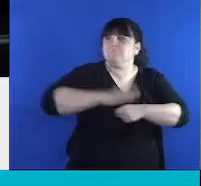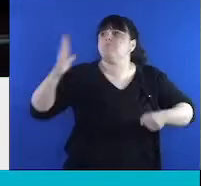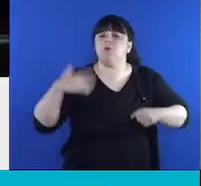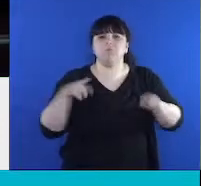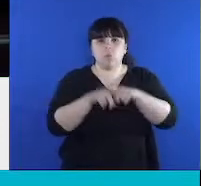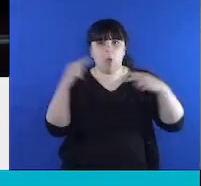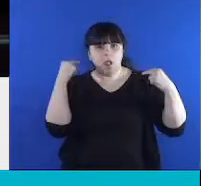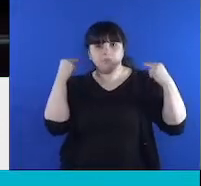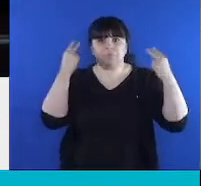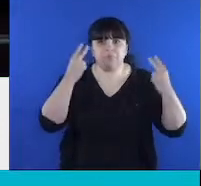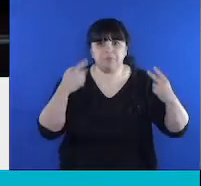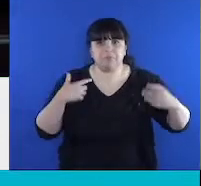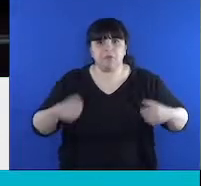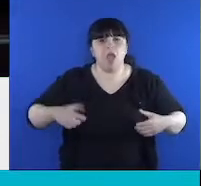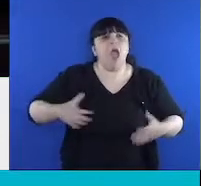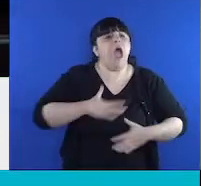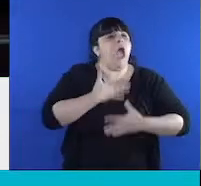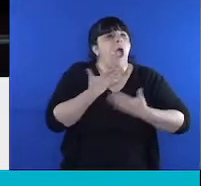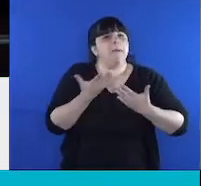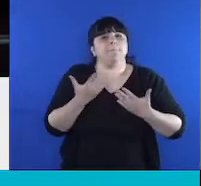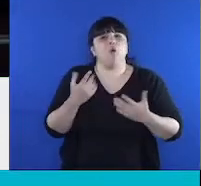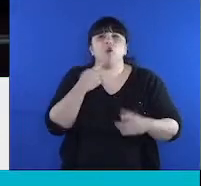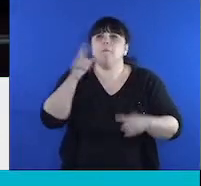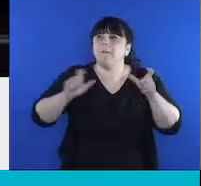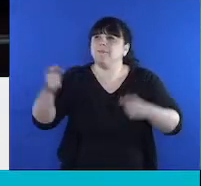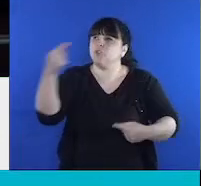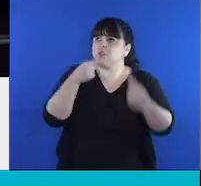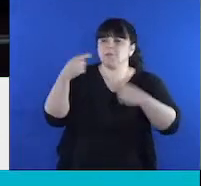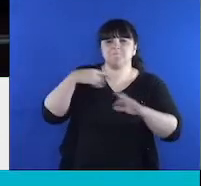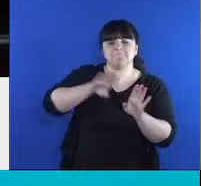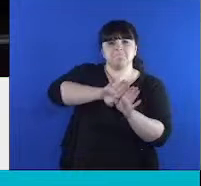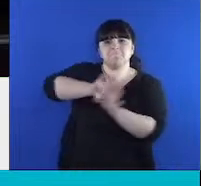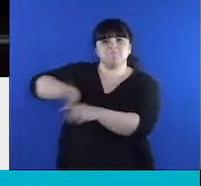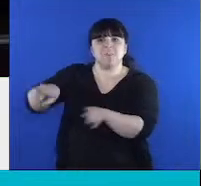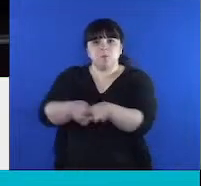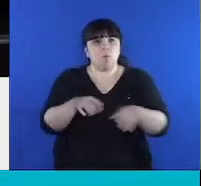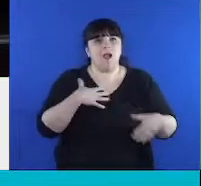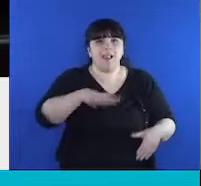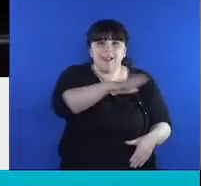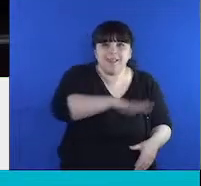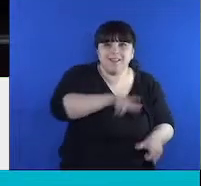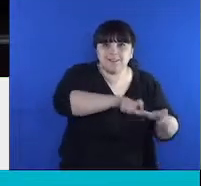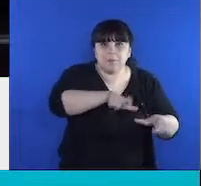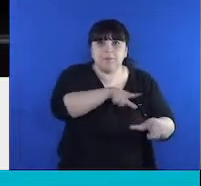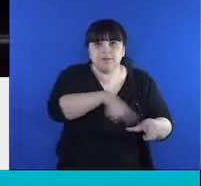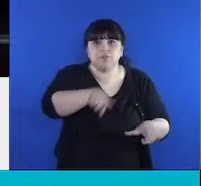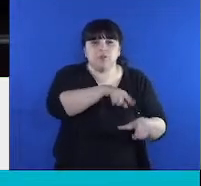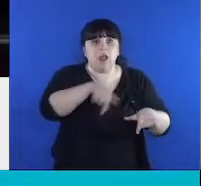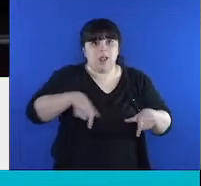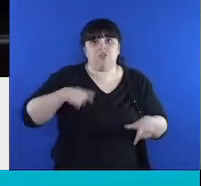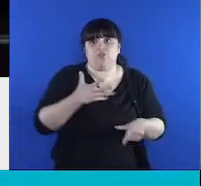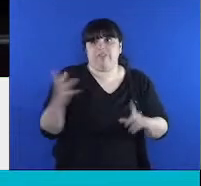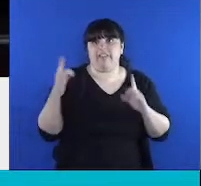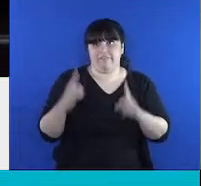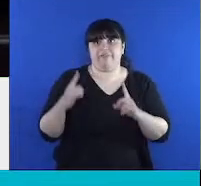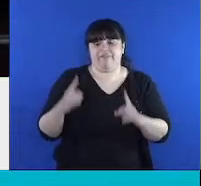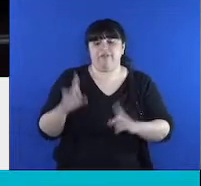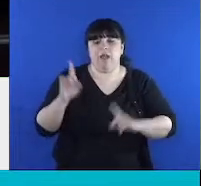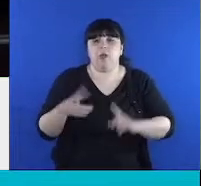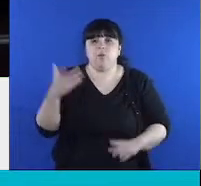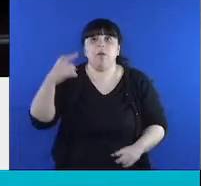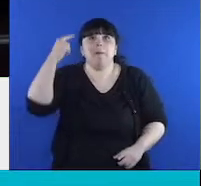quise decir, que todavía subsisten en nuestra sociedad en algunos, y de las declaraciones y pensamientos de